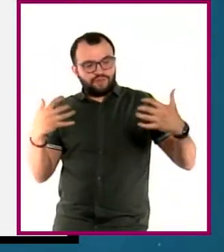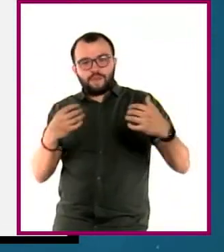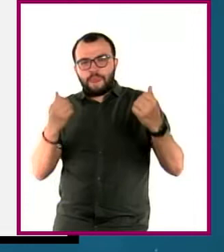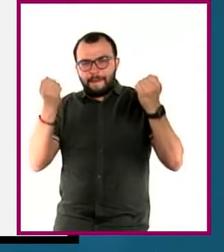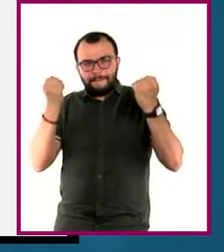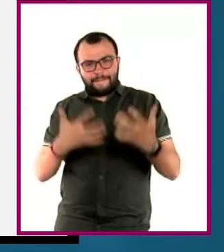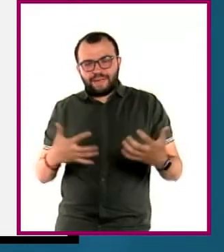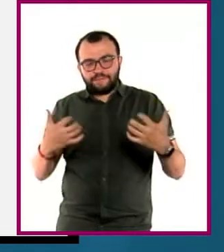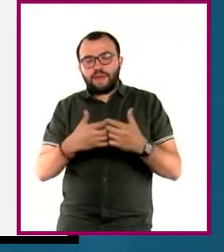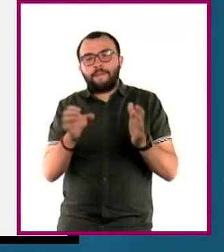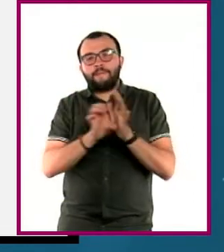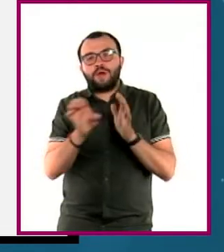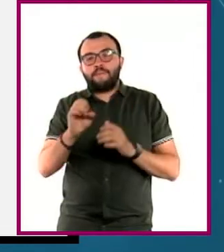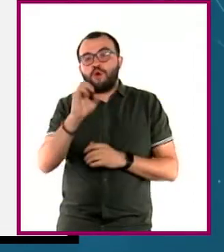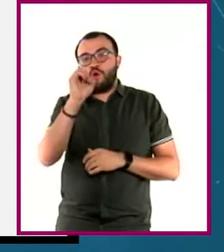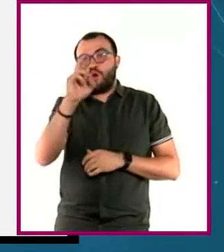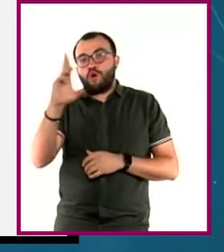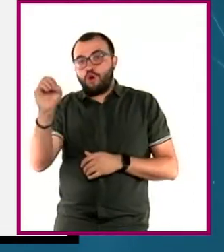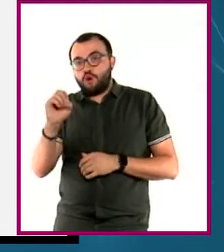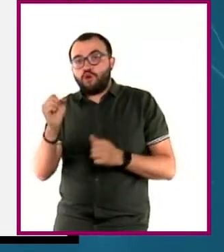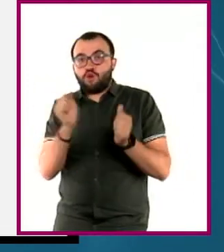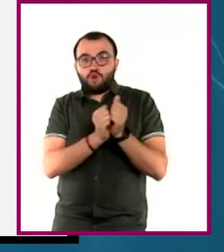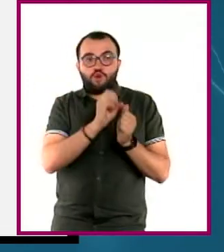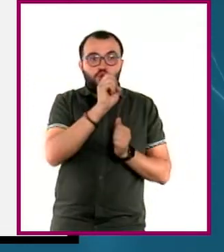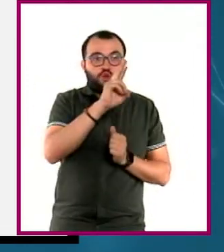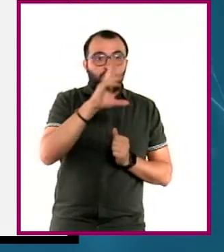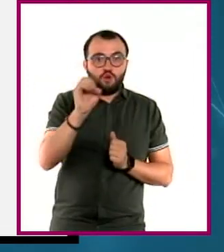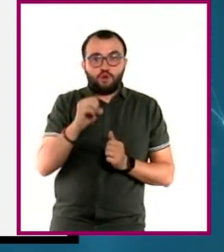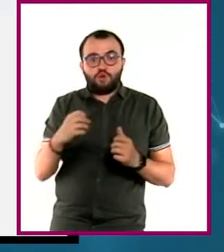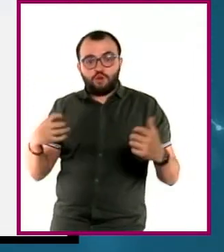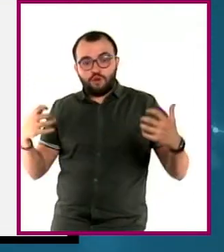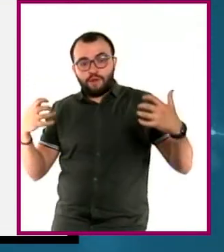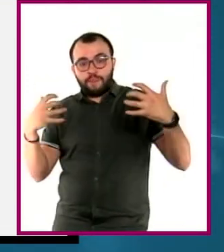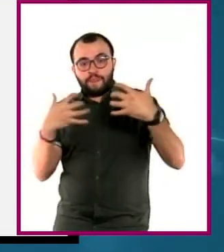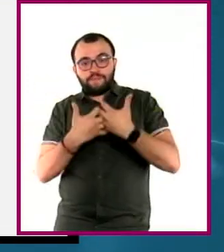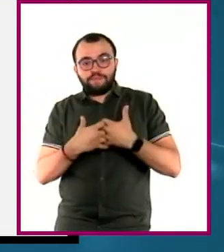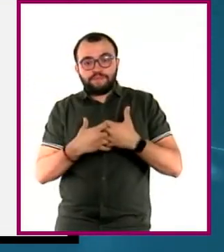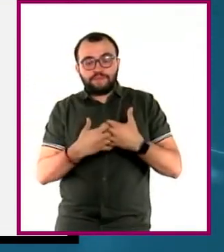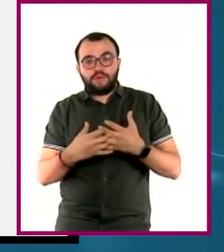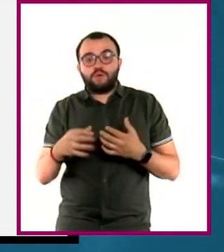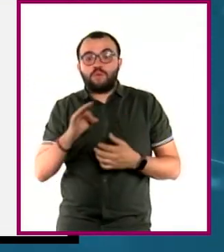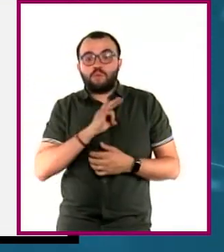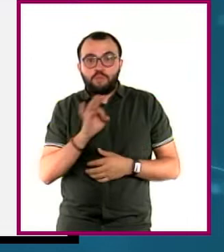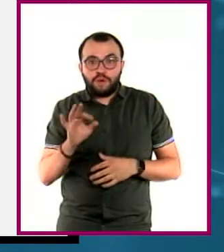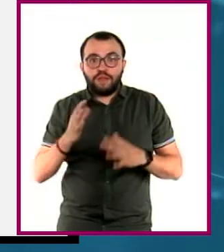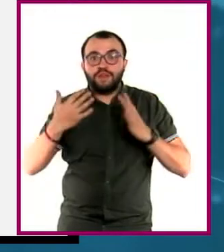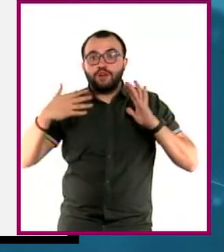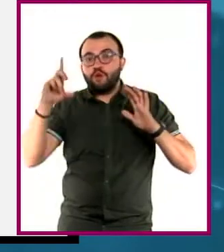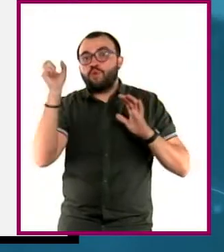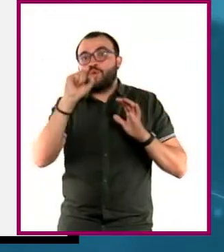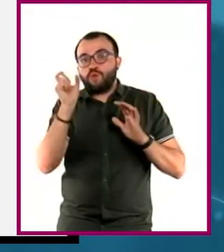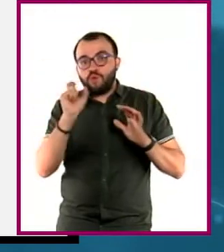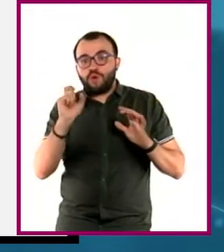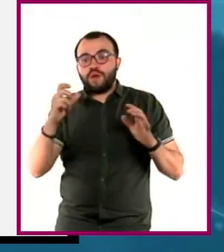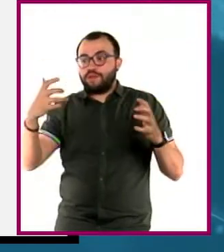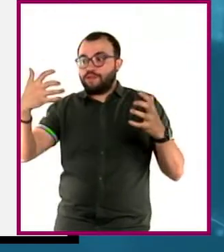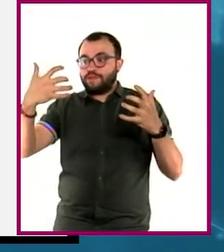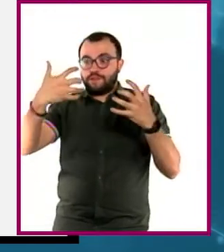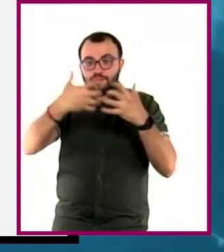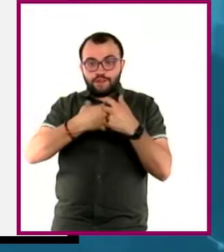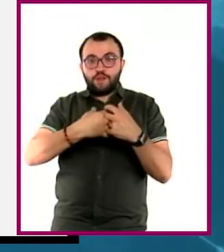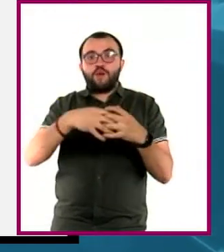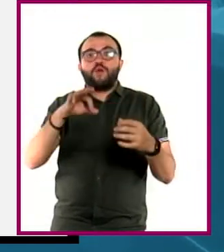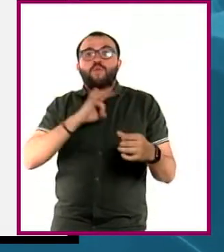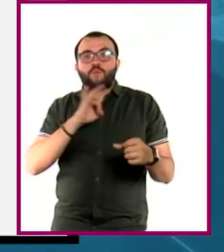pesados, digamos oro con oro, existe una probabilidad no despreciable que cuando interactúan se puedan pegar. No